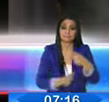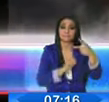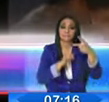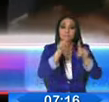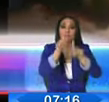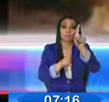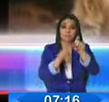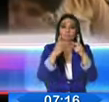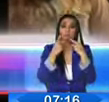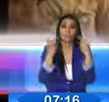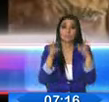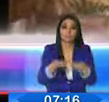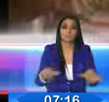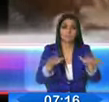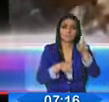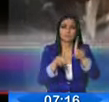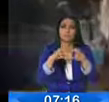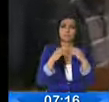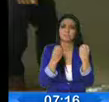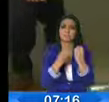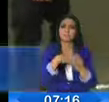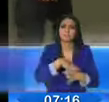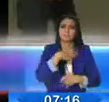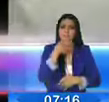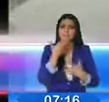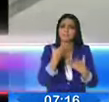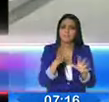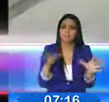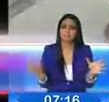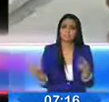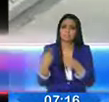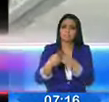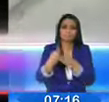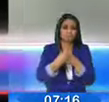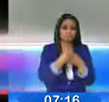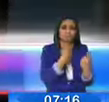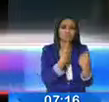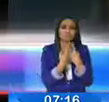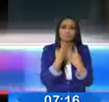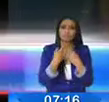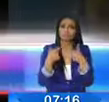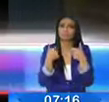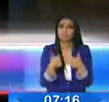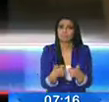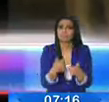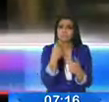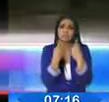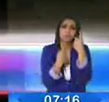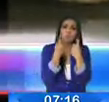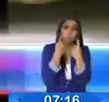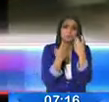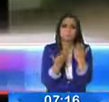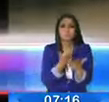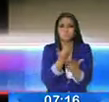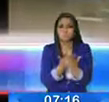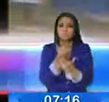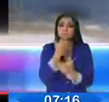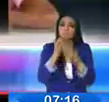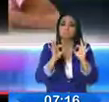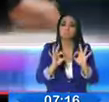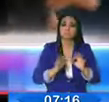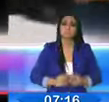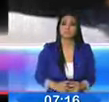varias organizaciones de la sociedad civil se hayan sumado al diálogo nacional con sus preguntas y planteamientos